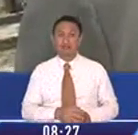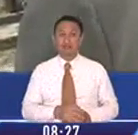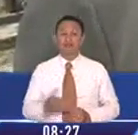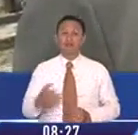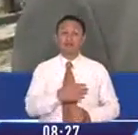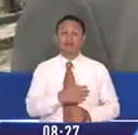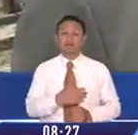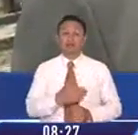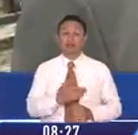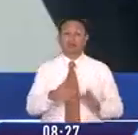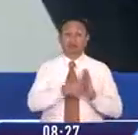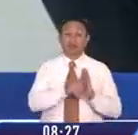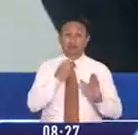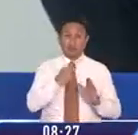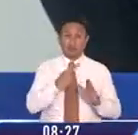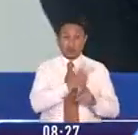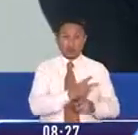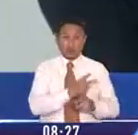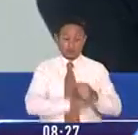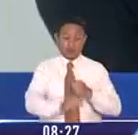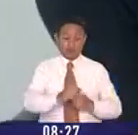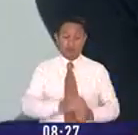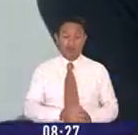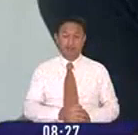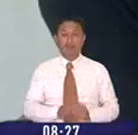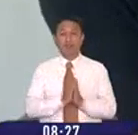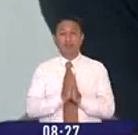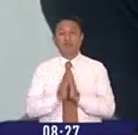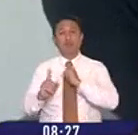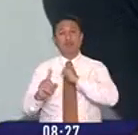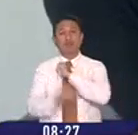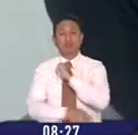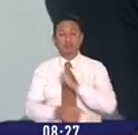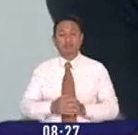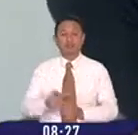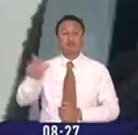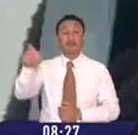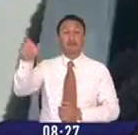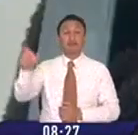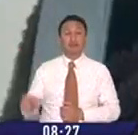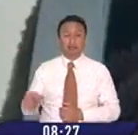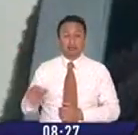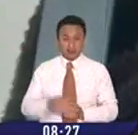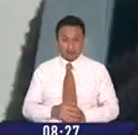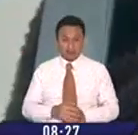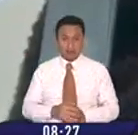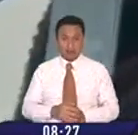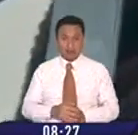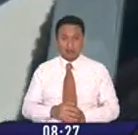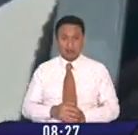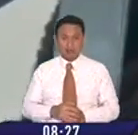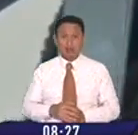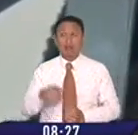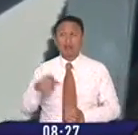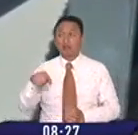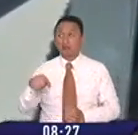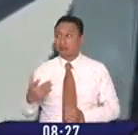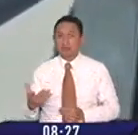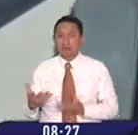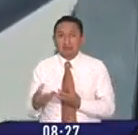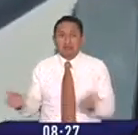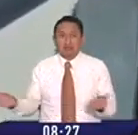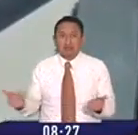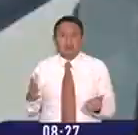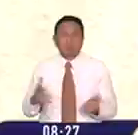que establece la ley. Buscan justicia al supuesto violador. Como dirían por ahí, la tierra lo ha tragado.